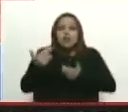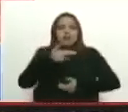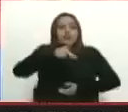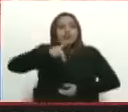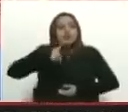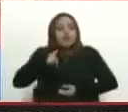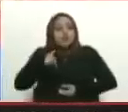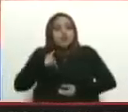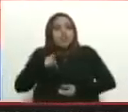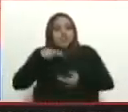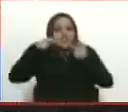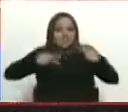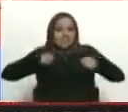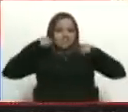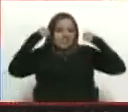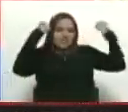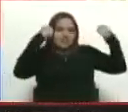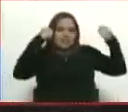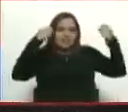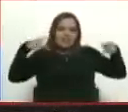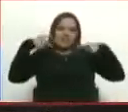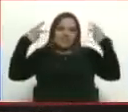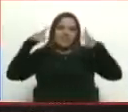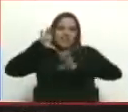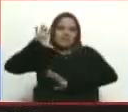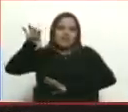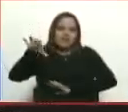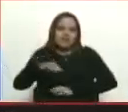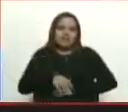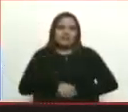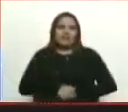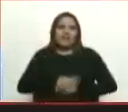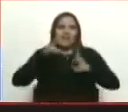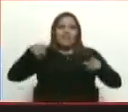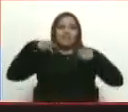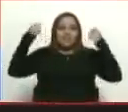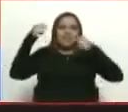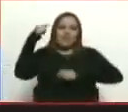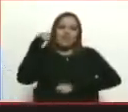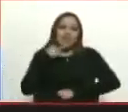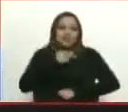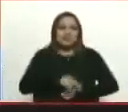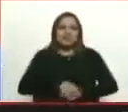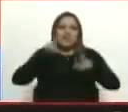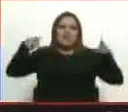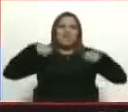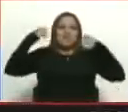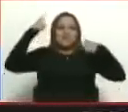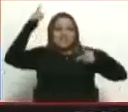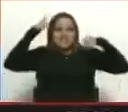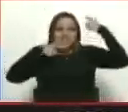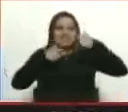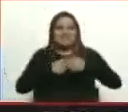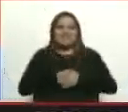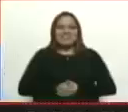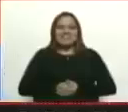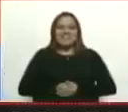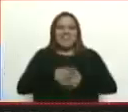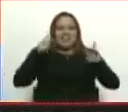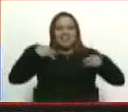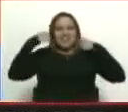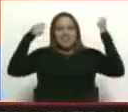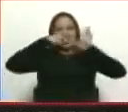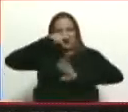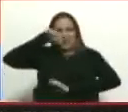nosotros venceremos. ¡Viva la patria! ¡Viva! ¡Viva Bolívar! ¡Viva! ¡Viva Chávez! ¡Viva! ¡Viva